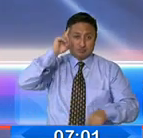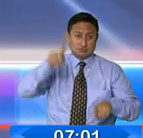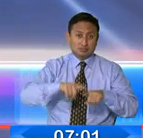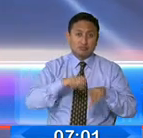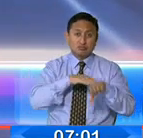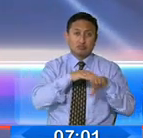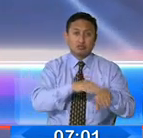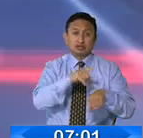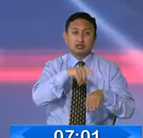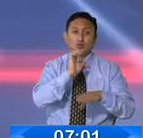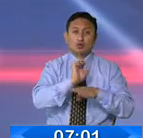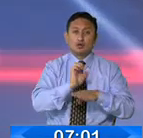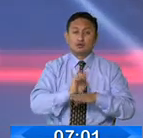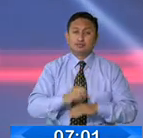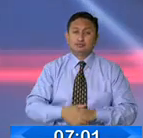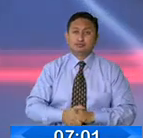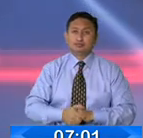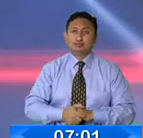respaldo a nuestro país.